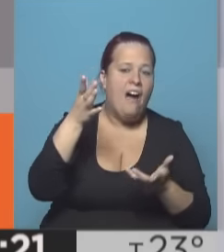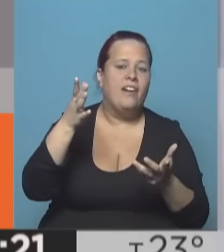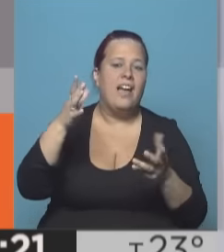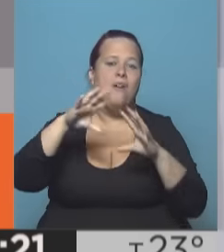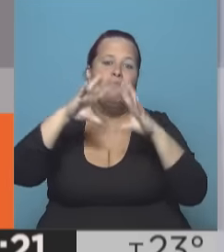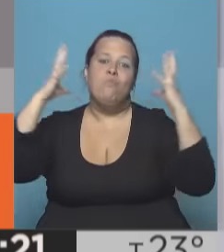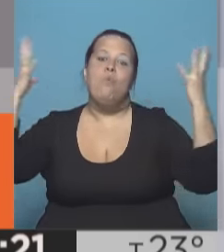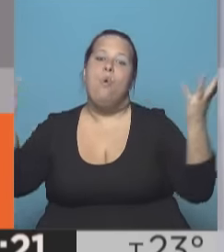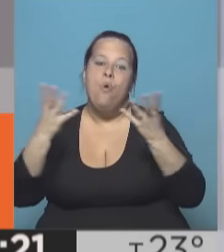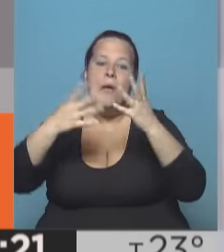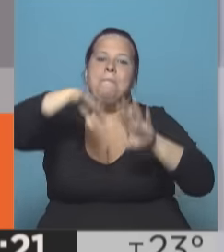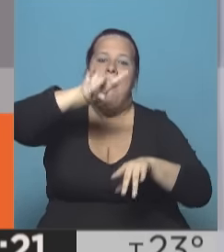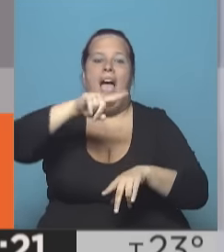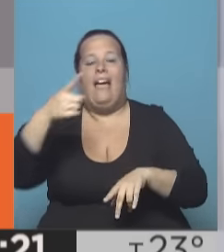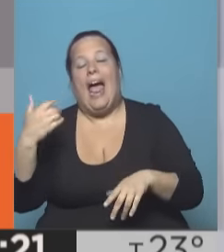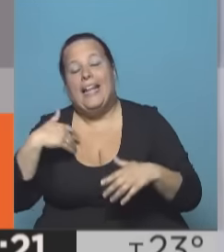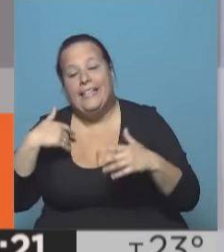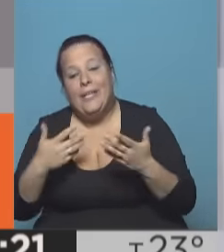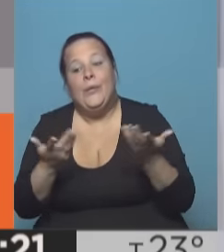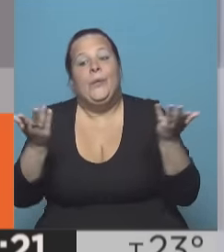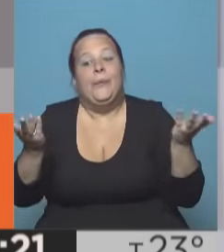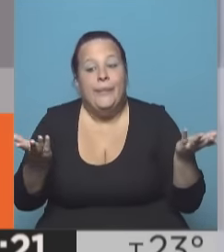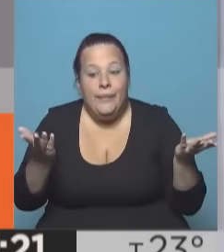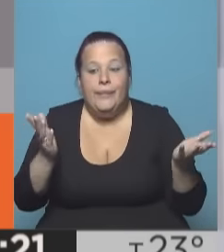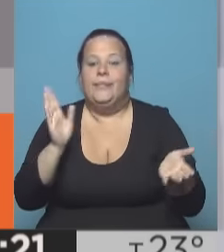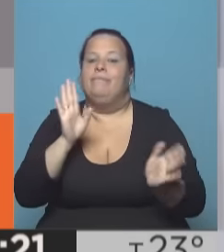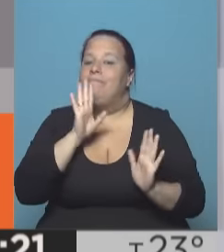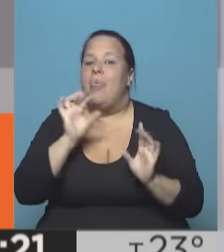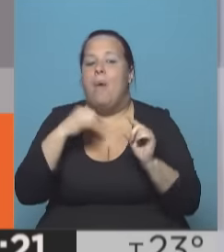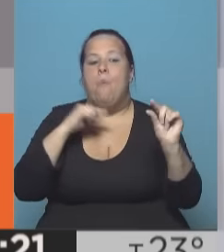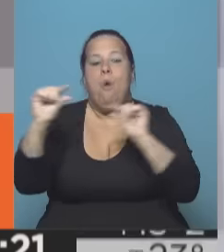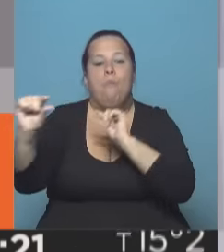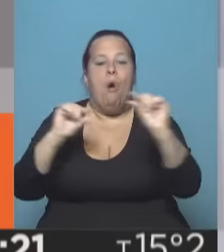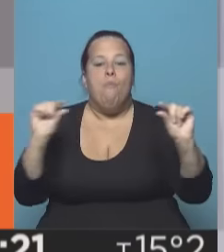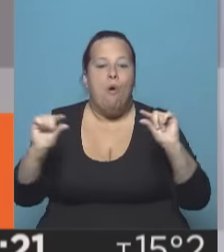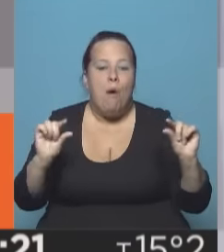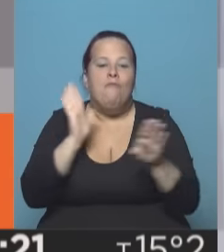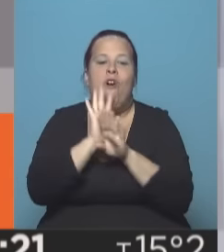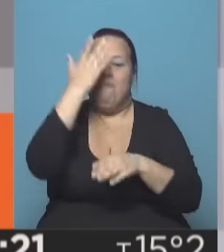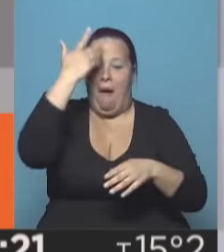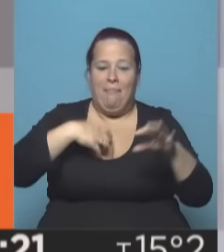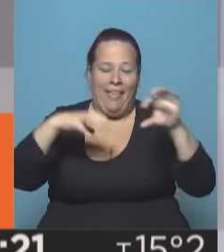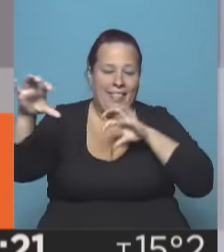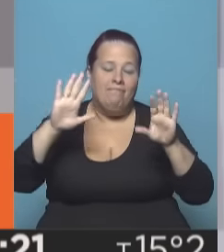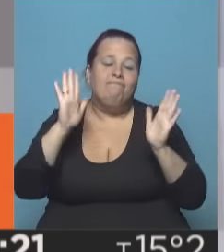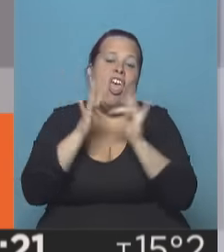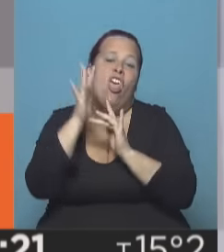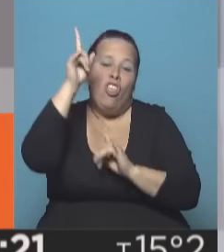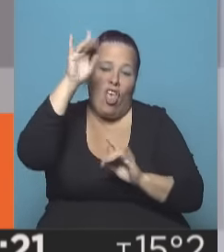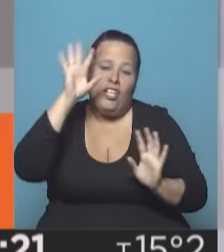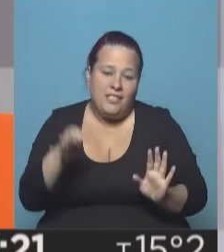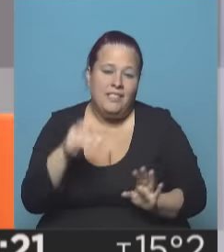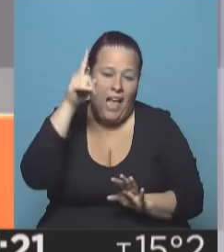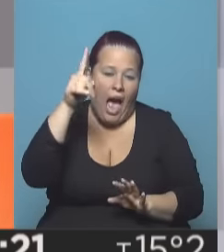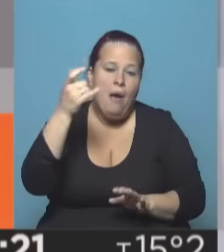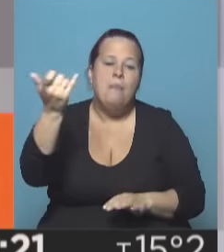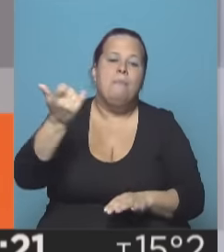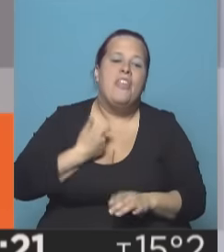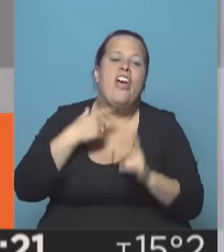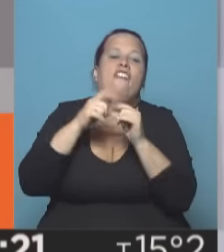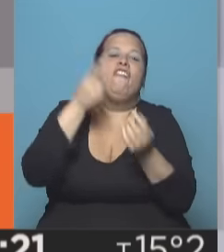es más grande que Argentina, y bueno, pero hay que dividirse. Dejo en manos del Señor que Él me indique